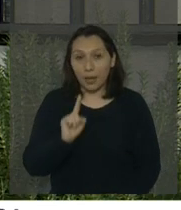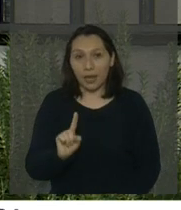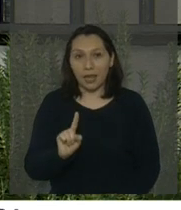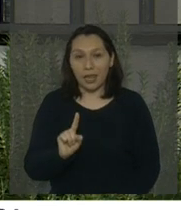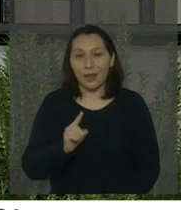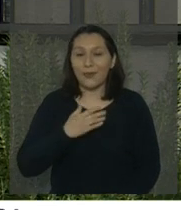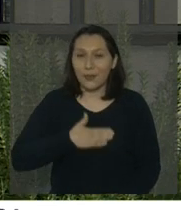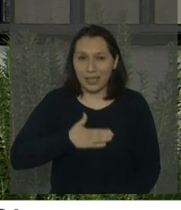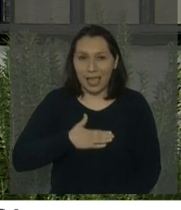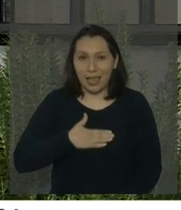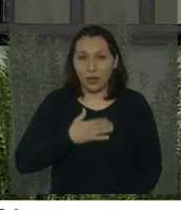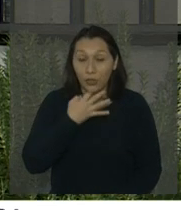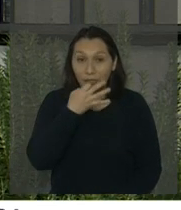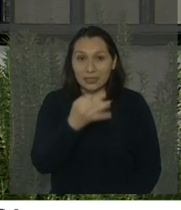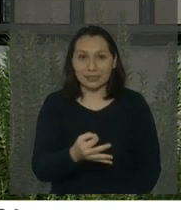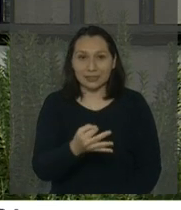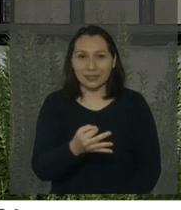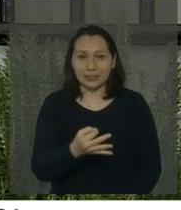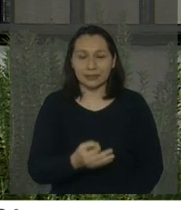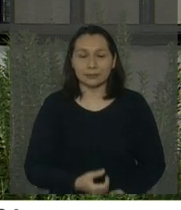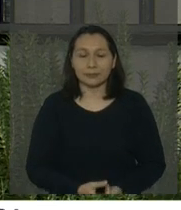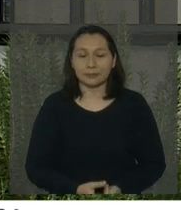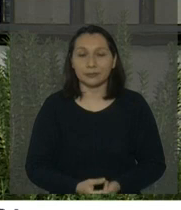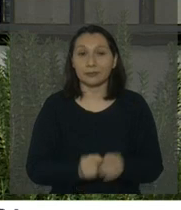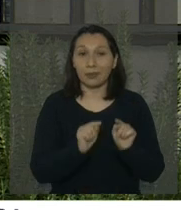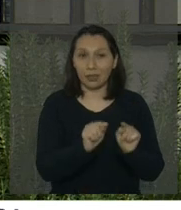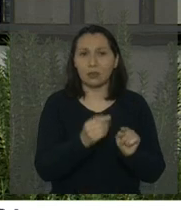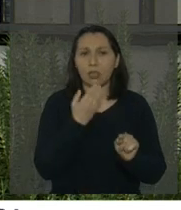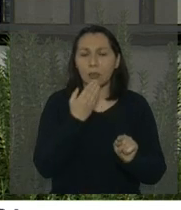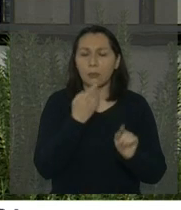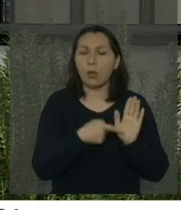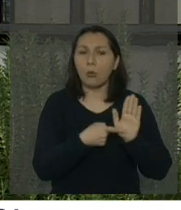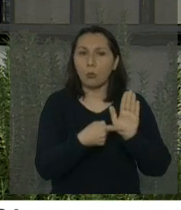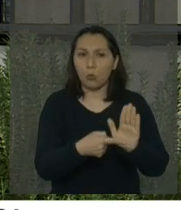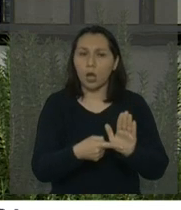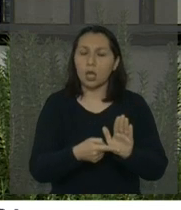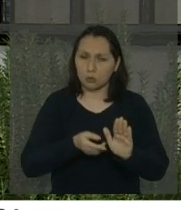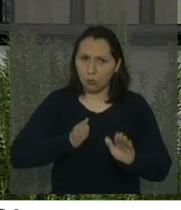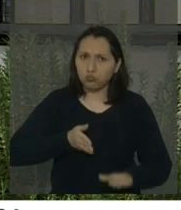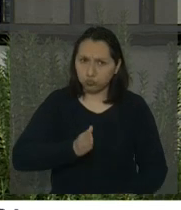Pero quiero decir de que esto también es una muestra de que con